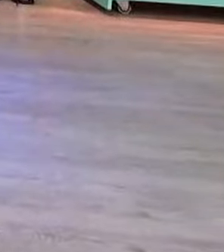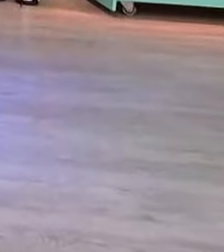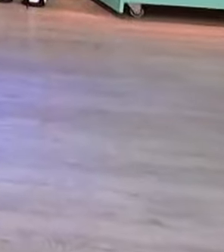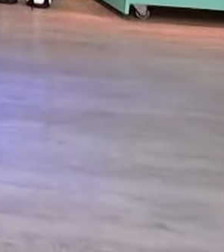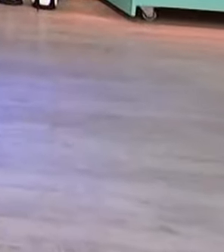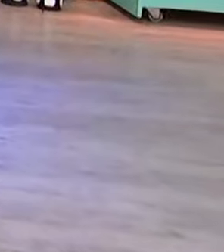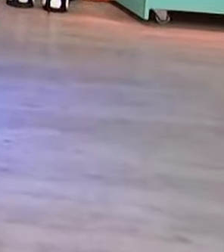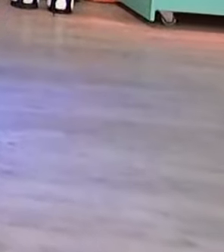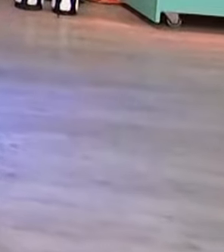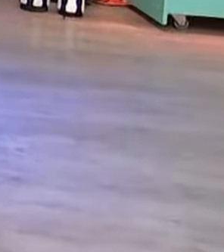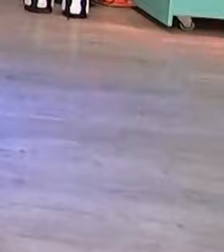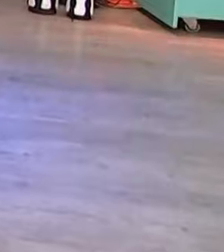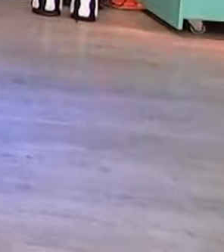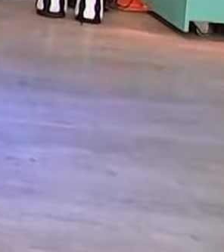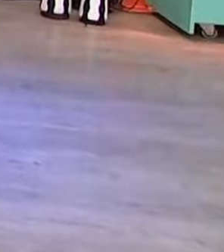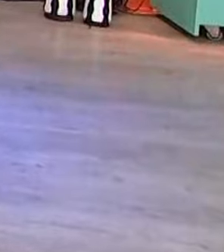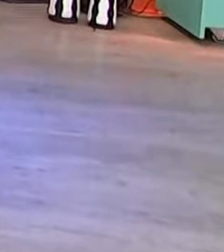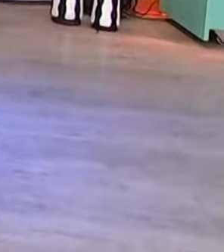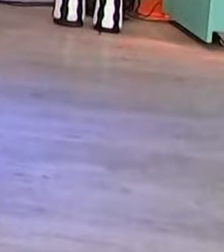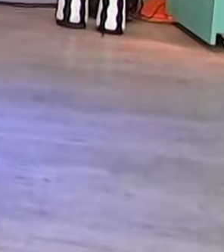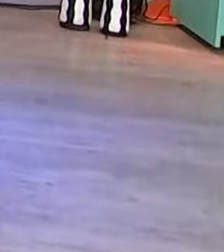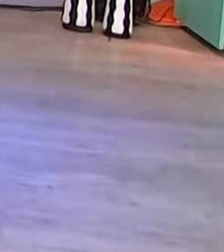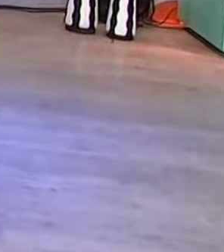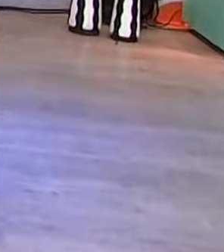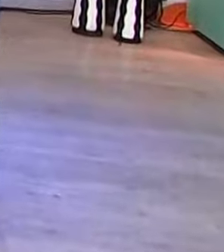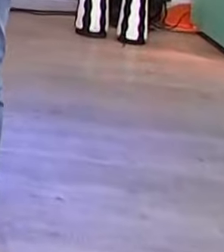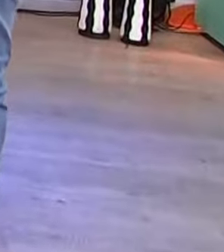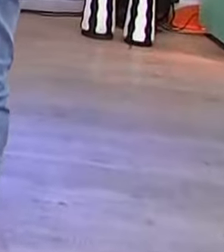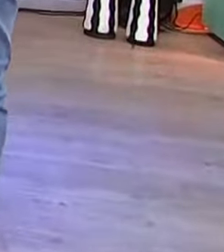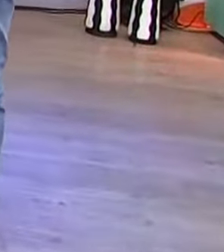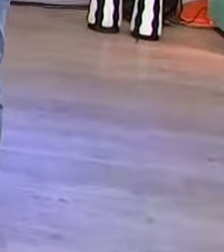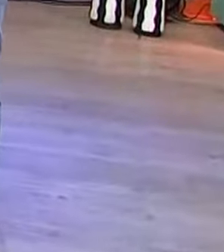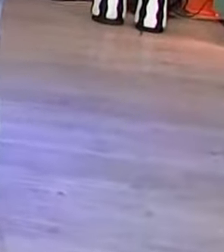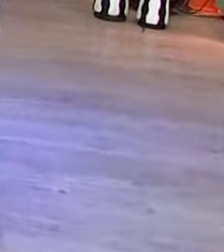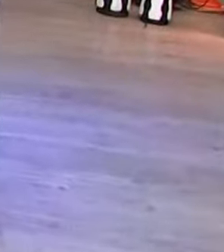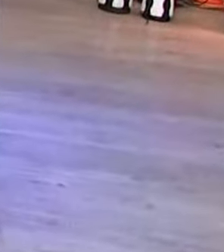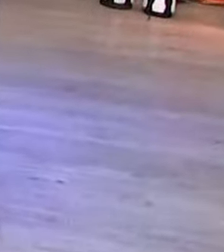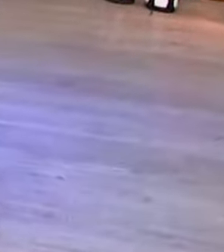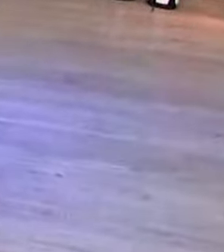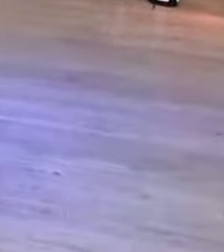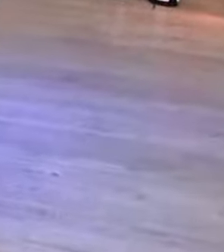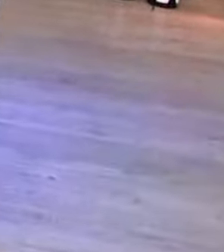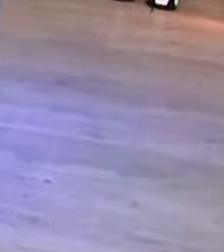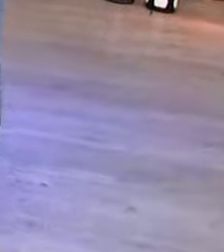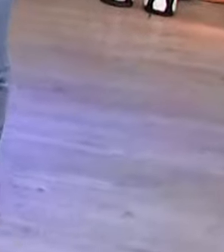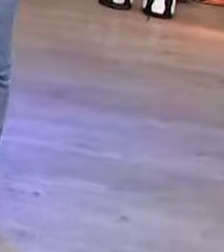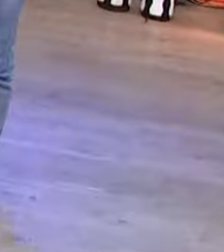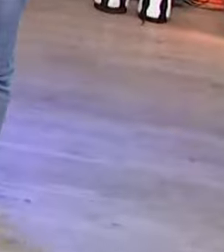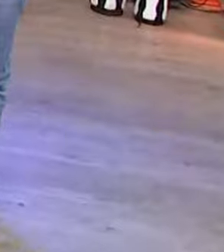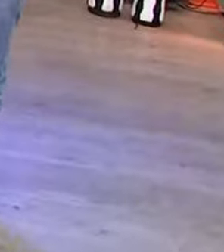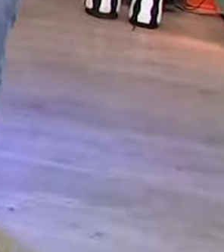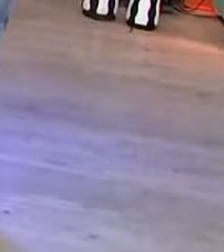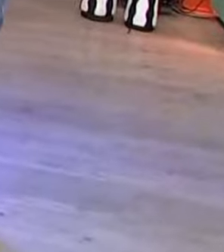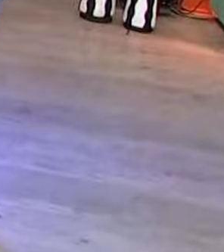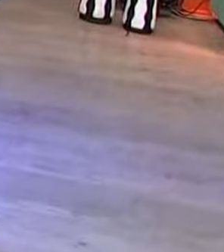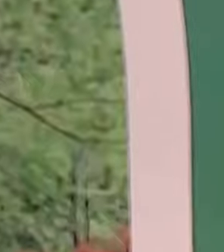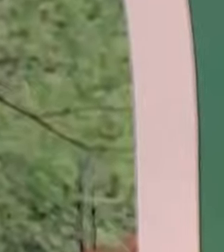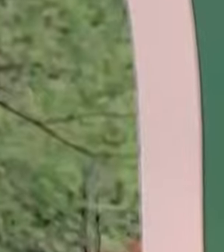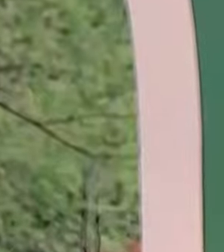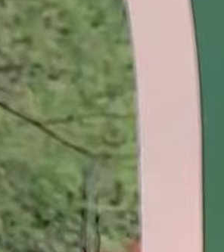muchísimas gracias por estar aquí, chicas. Las mejores vibras. Un poquito de aire. Respiren, respiren. Fuerte las palmas para ellas, por